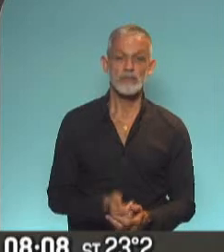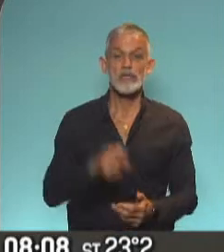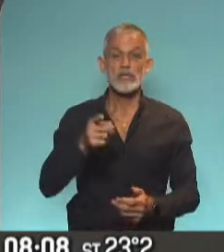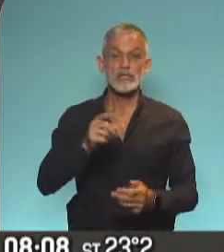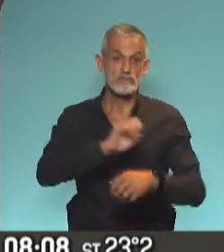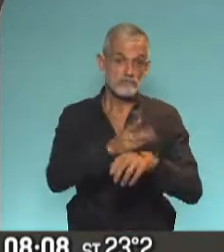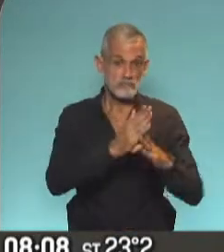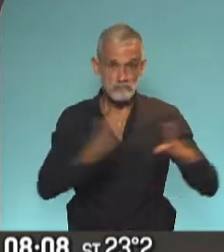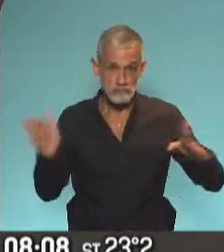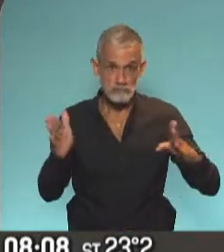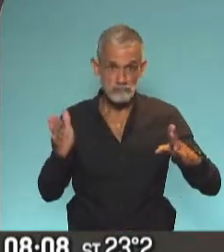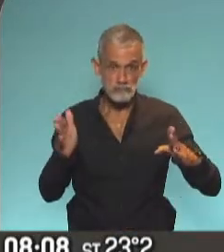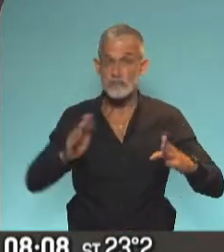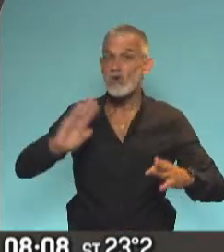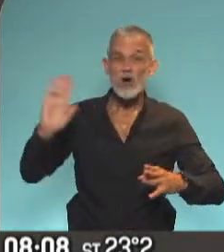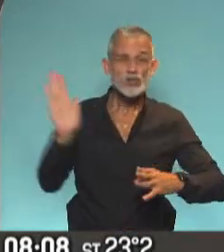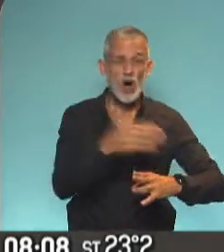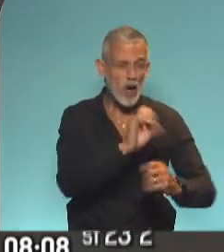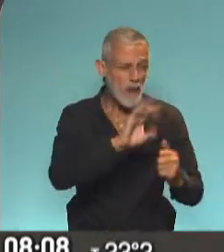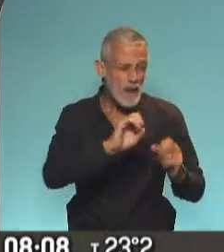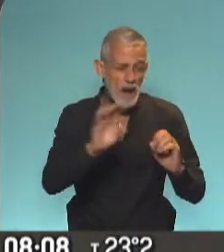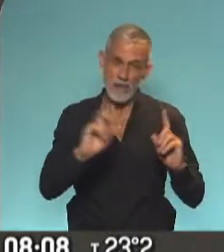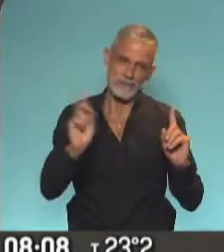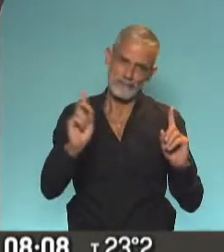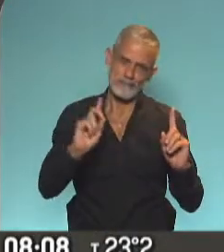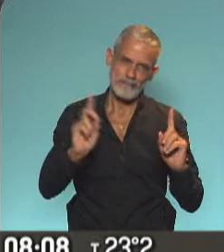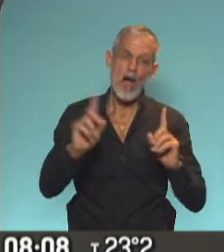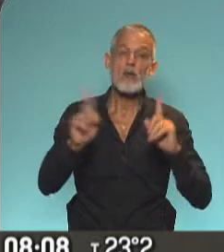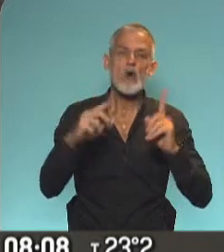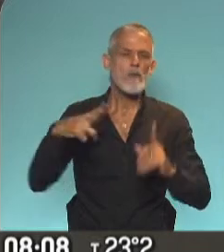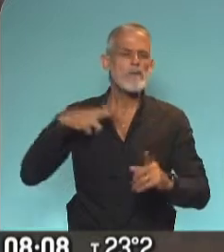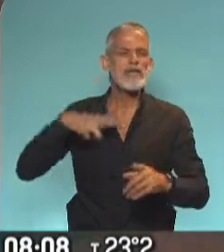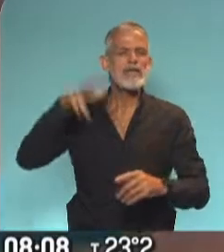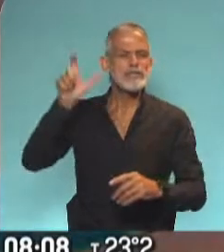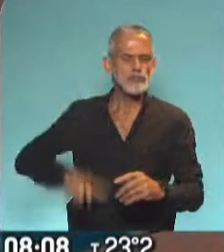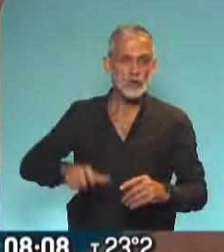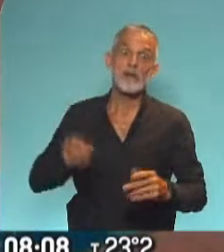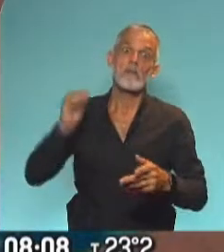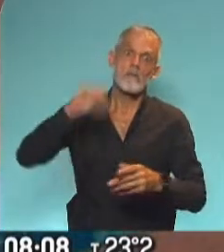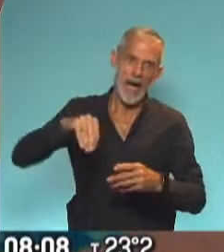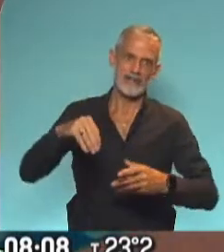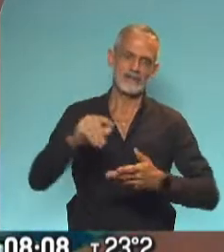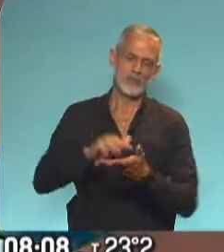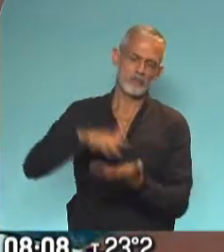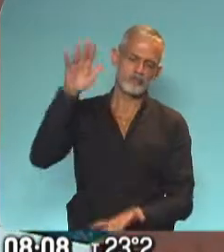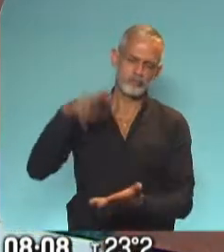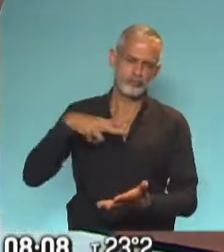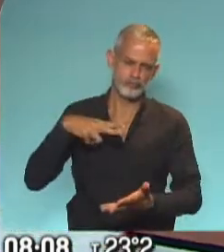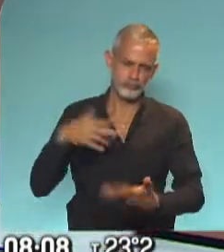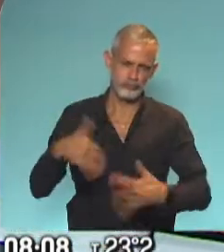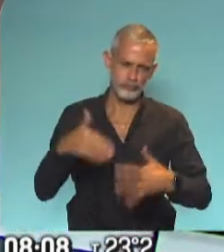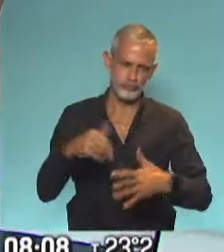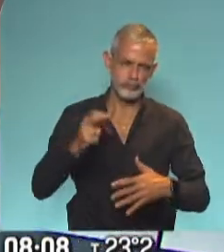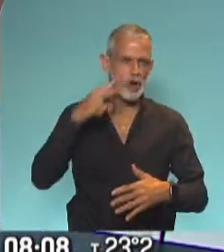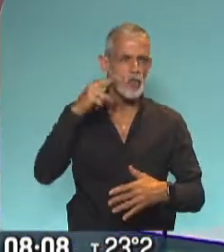y durante la pandemia no a todo el mundo le fue mal. Flor, contanos cuáles son los millonarios que enriquecieron sus fortunas durante el todo el 2020. Así es,